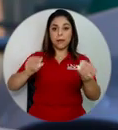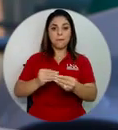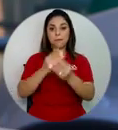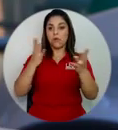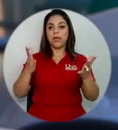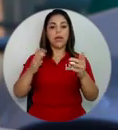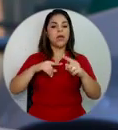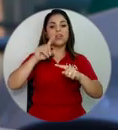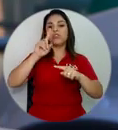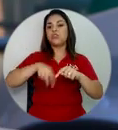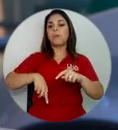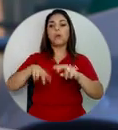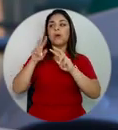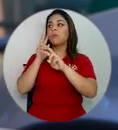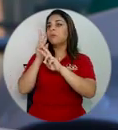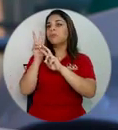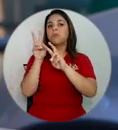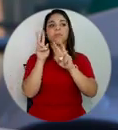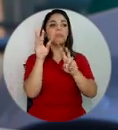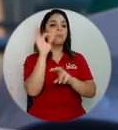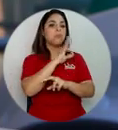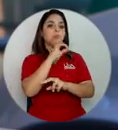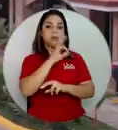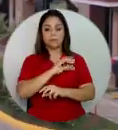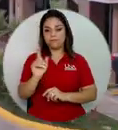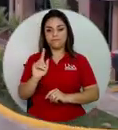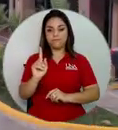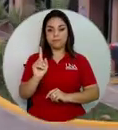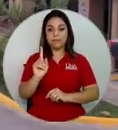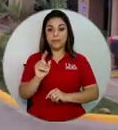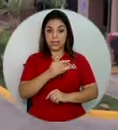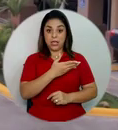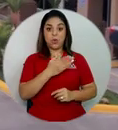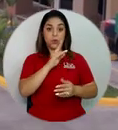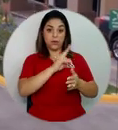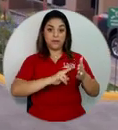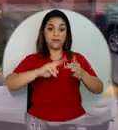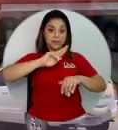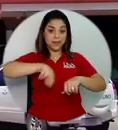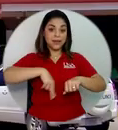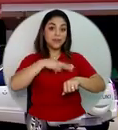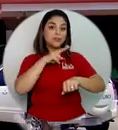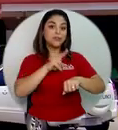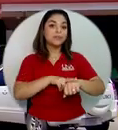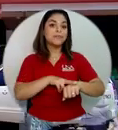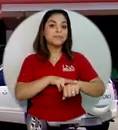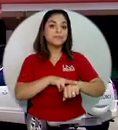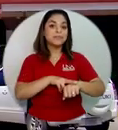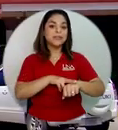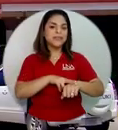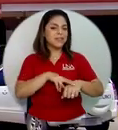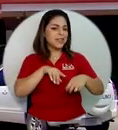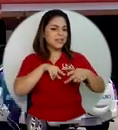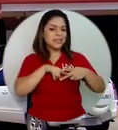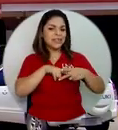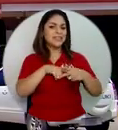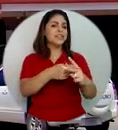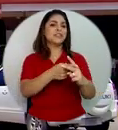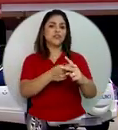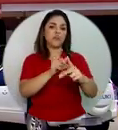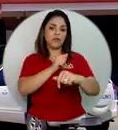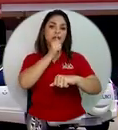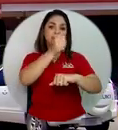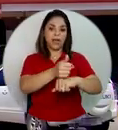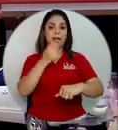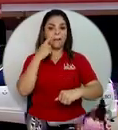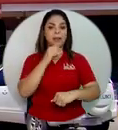deben de no perder de vista ese compromiso, y mucho menos si hablamos de la Universidad Nacional, ¿verdad? Que desde el